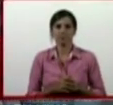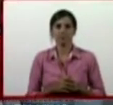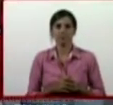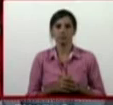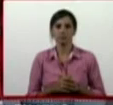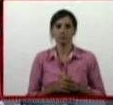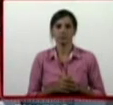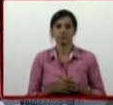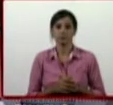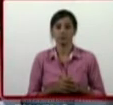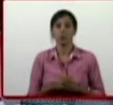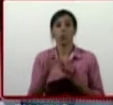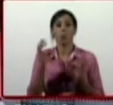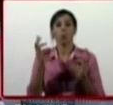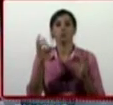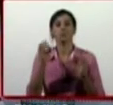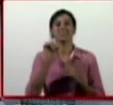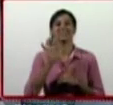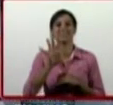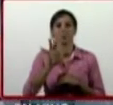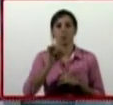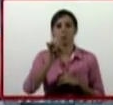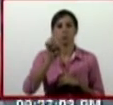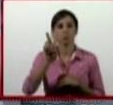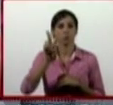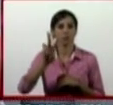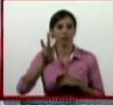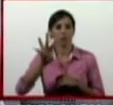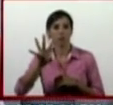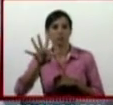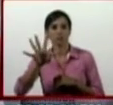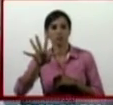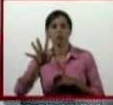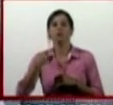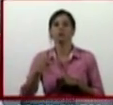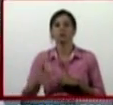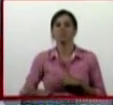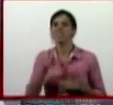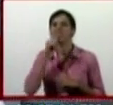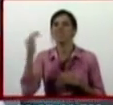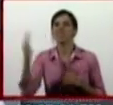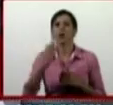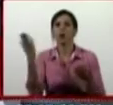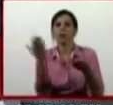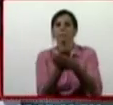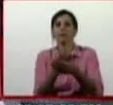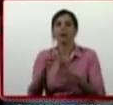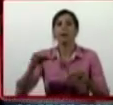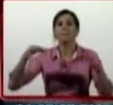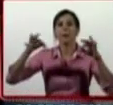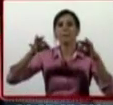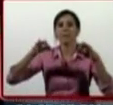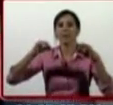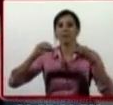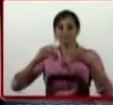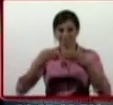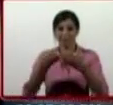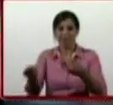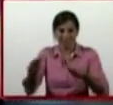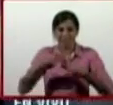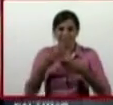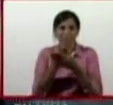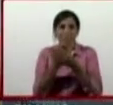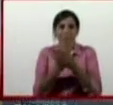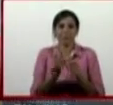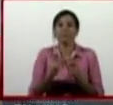cuento hasta cinco y saquen todos los que trajeron papelitos a esta reunión y carpeta, y me tapo los ojos y los